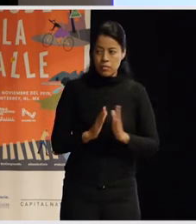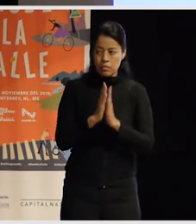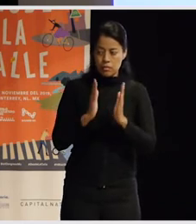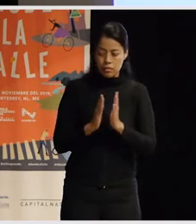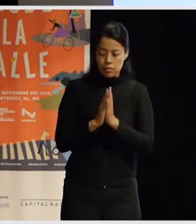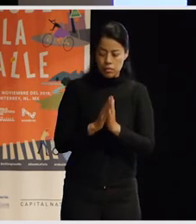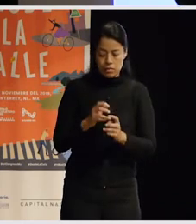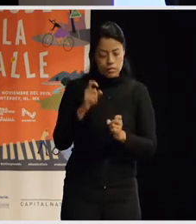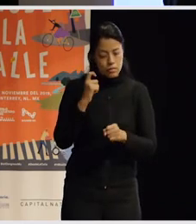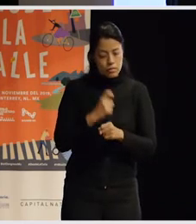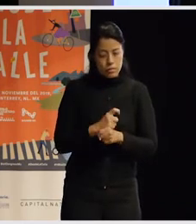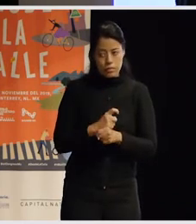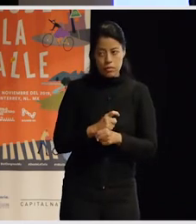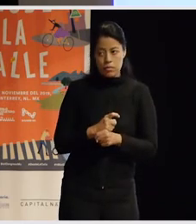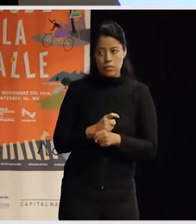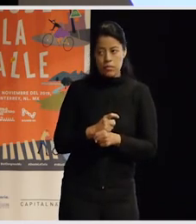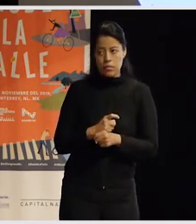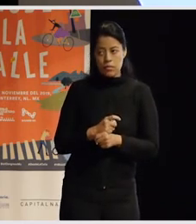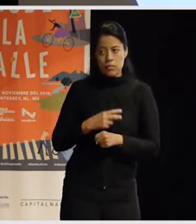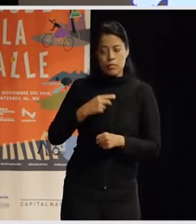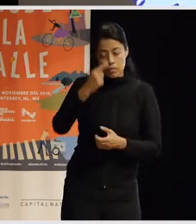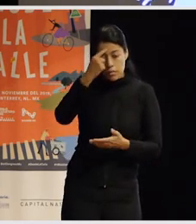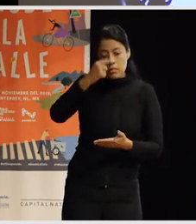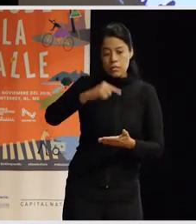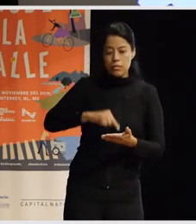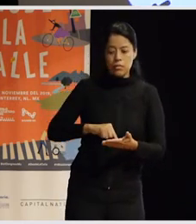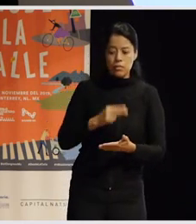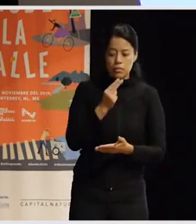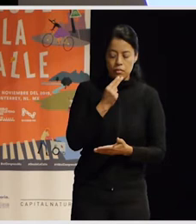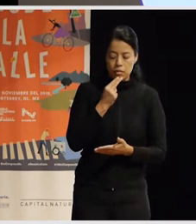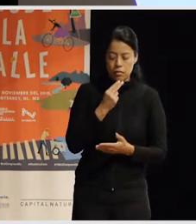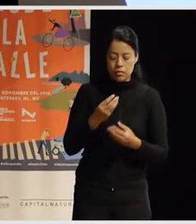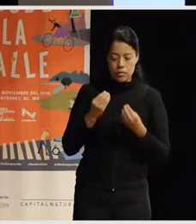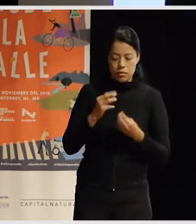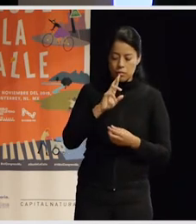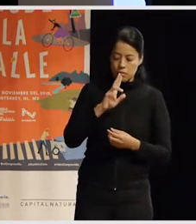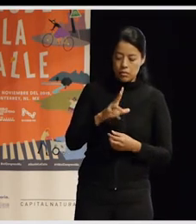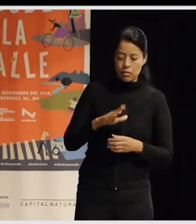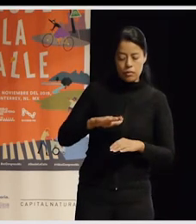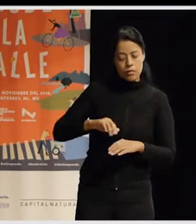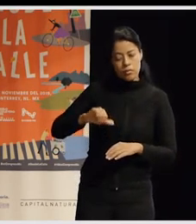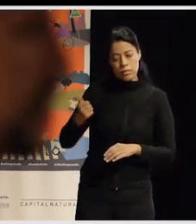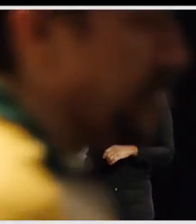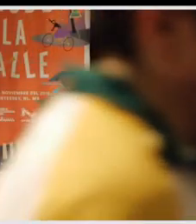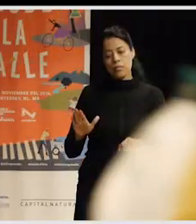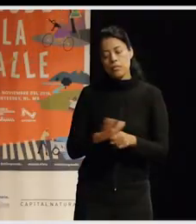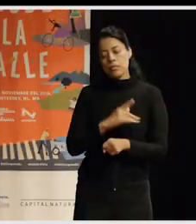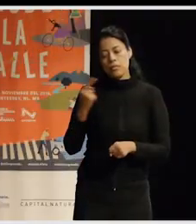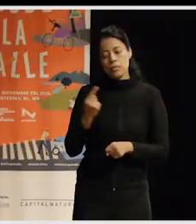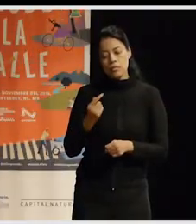que creo que es de las primeras que creo que funcionan muchísimo mejor que las demás porque